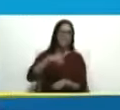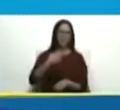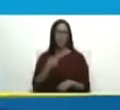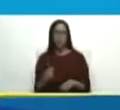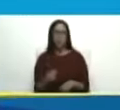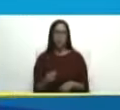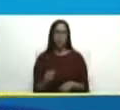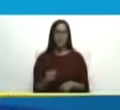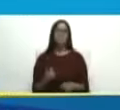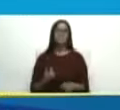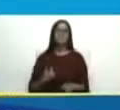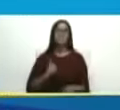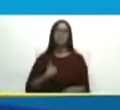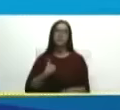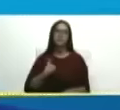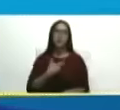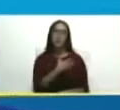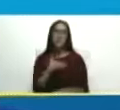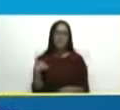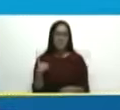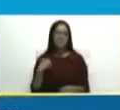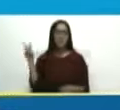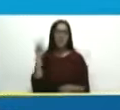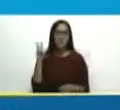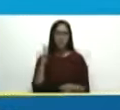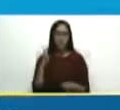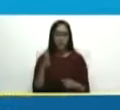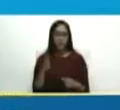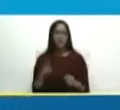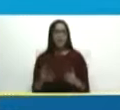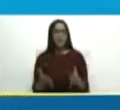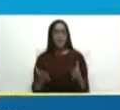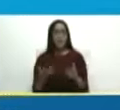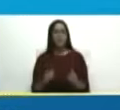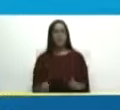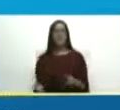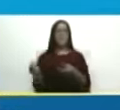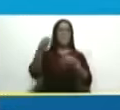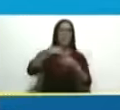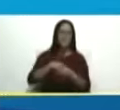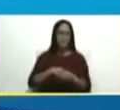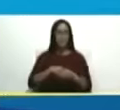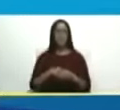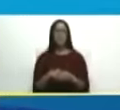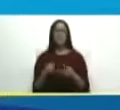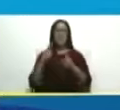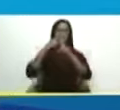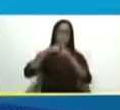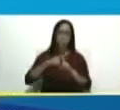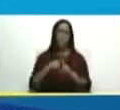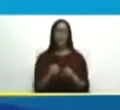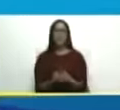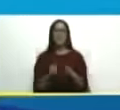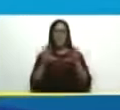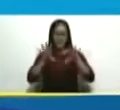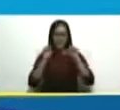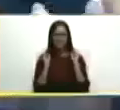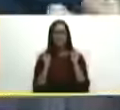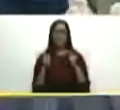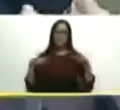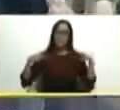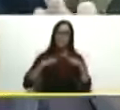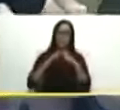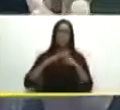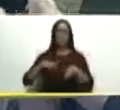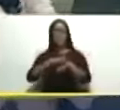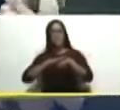que yo quiero que Venezuela logre la mayor suma de tolerancia, de entendimiento, de reencuentro, de perdón